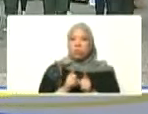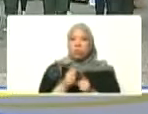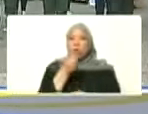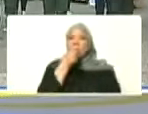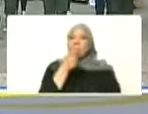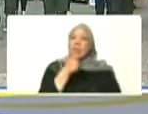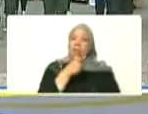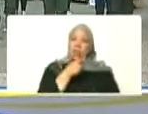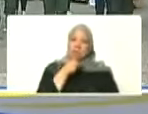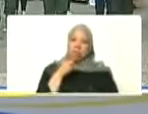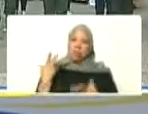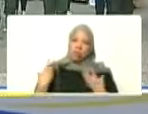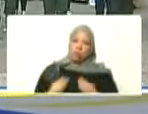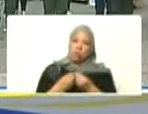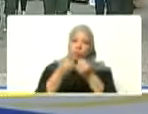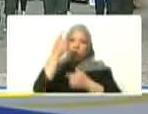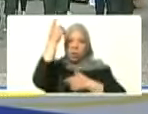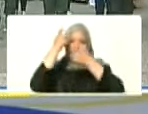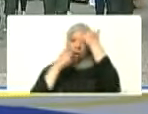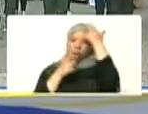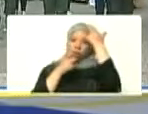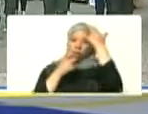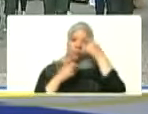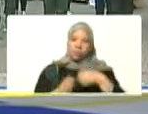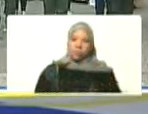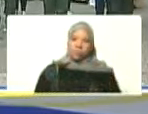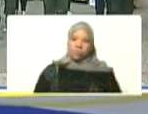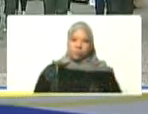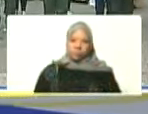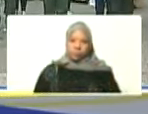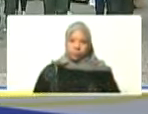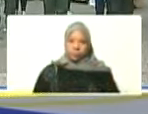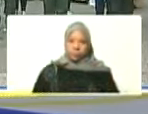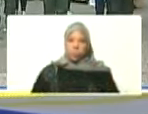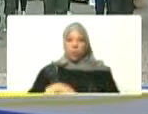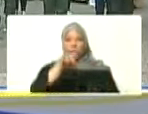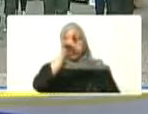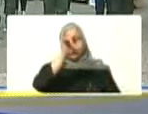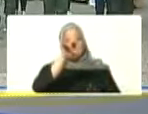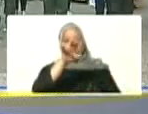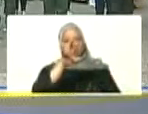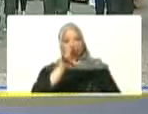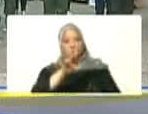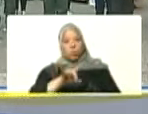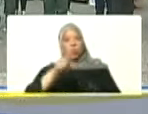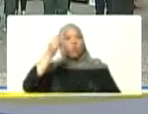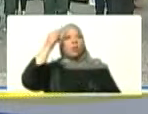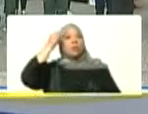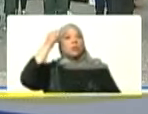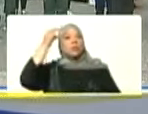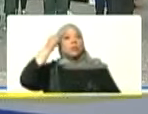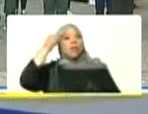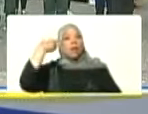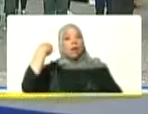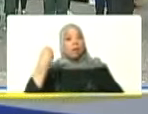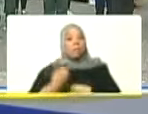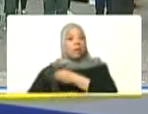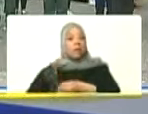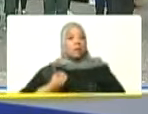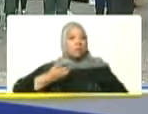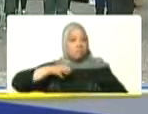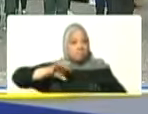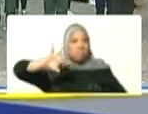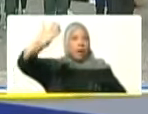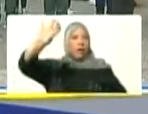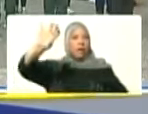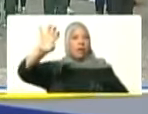hermoso que transitamos con el comandante Chávez, día a día, para construir patria, para